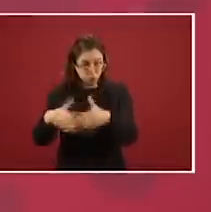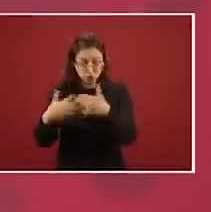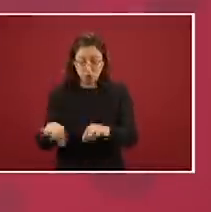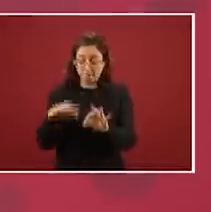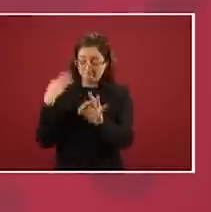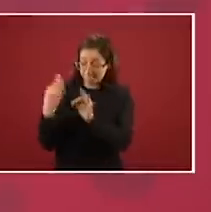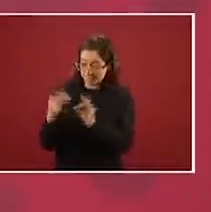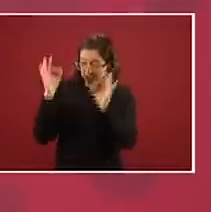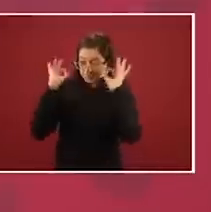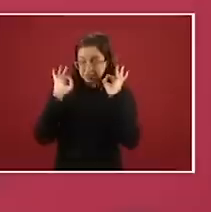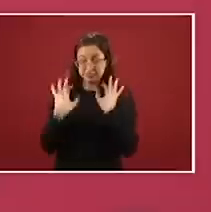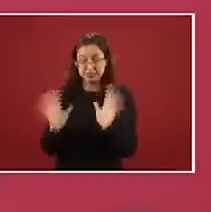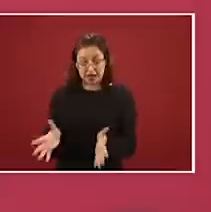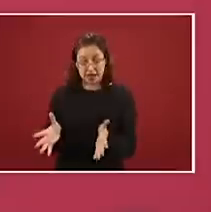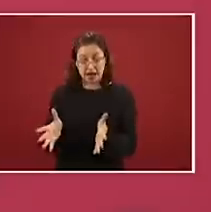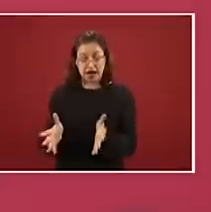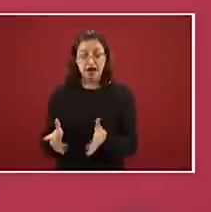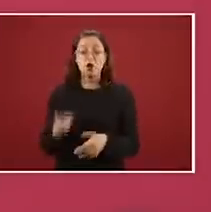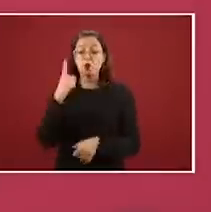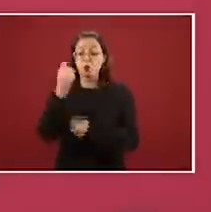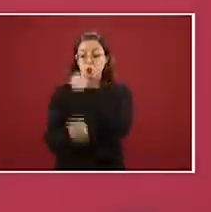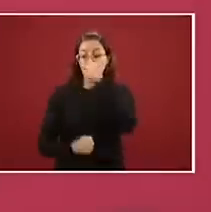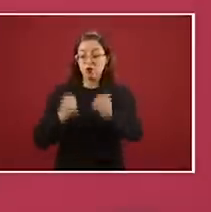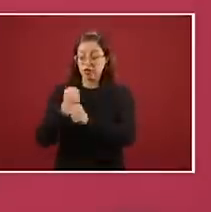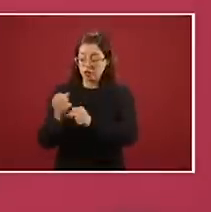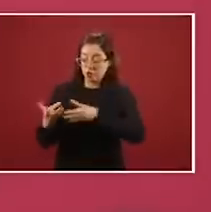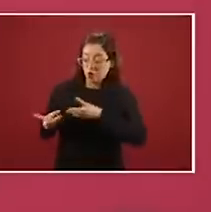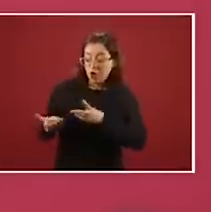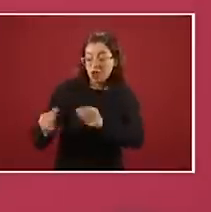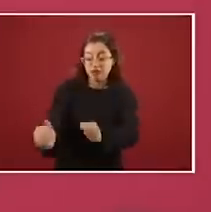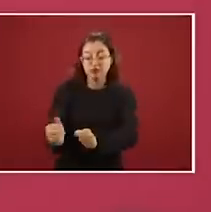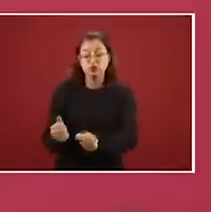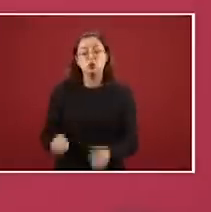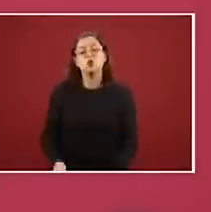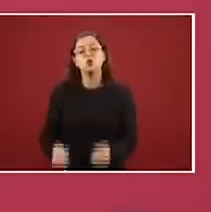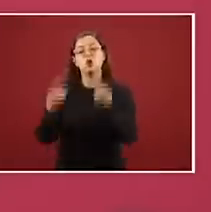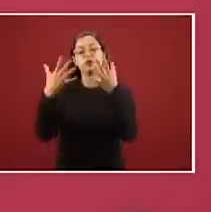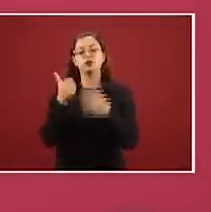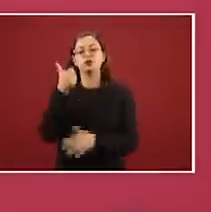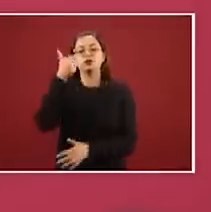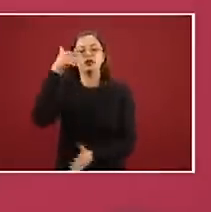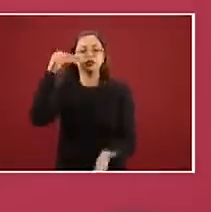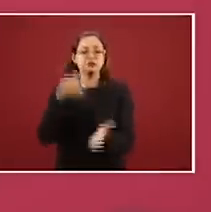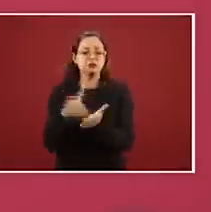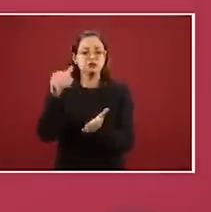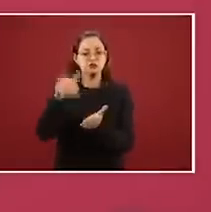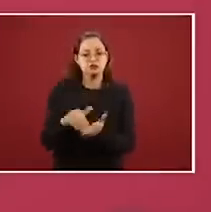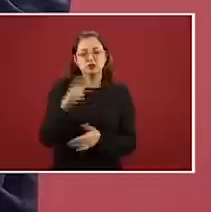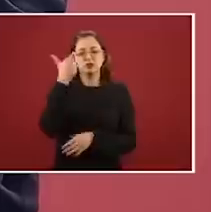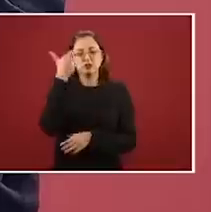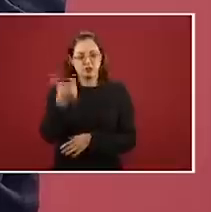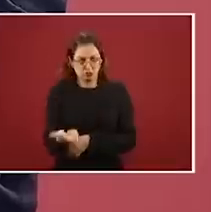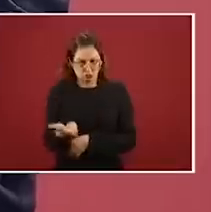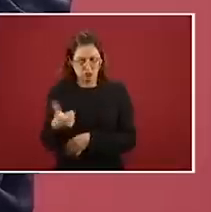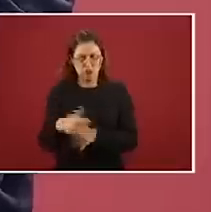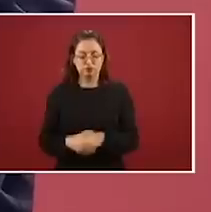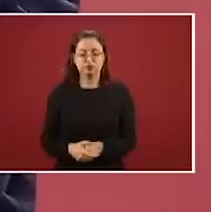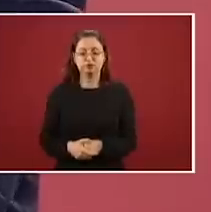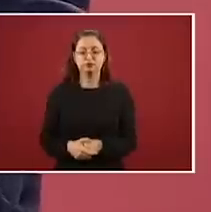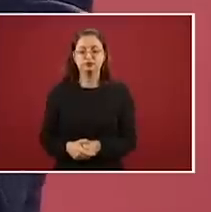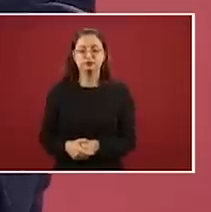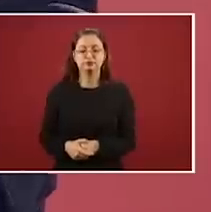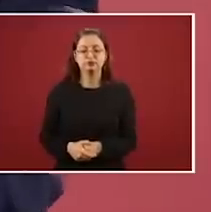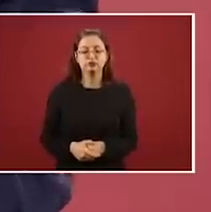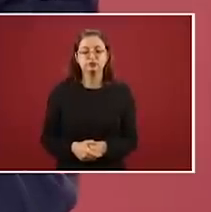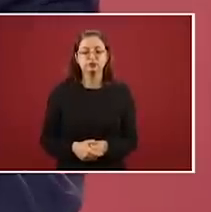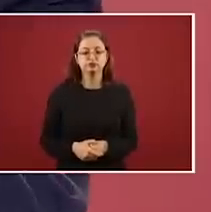anual va a ser de 6,000 millones de pesos. Pero como nosotros